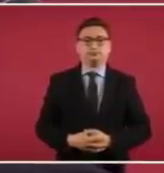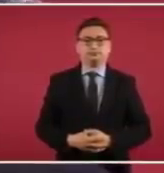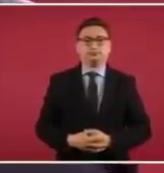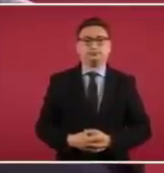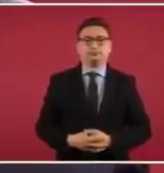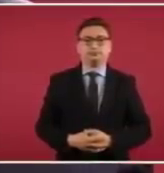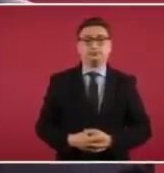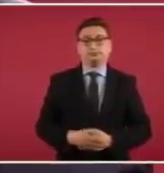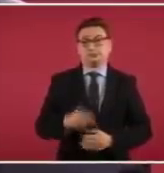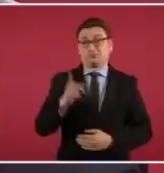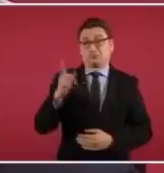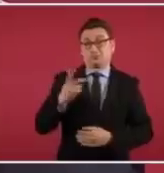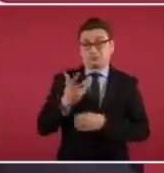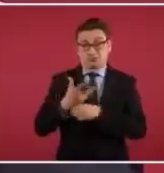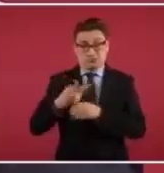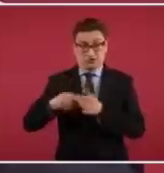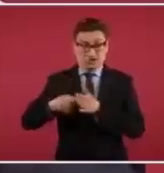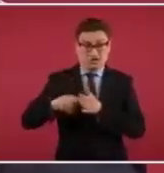insista